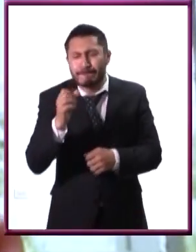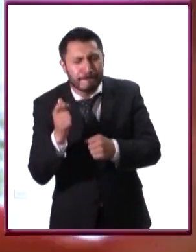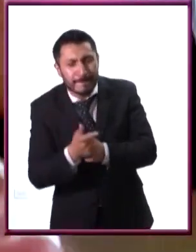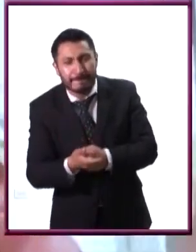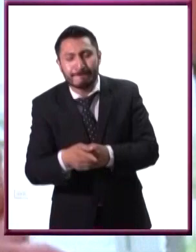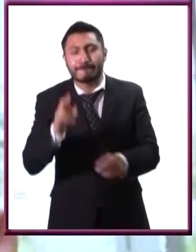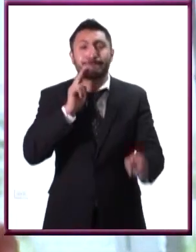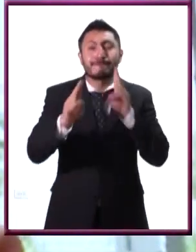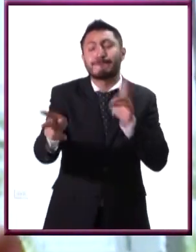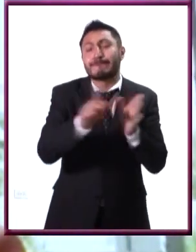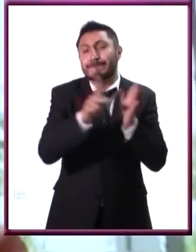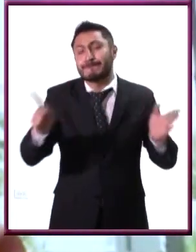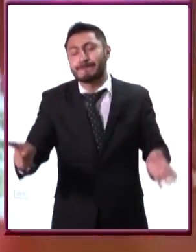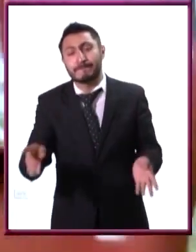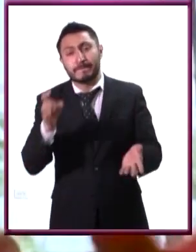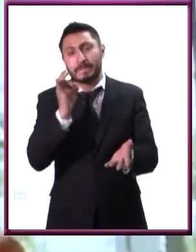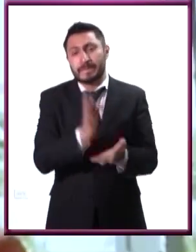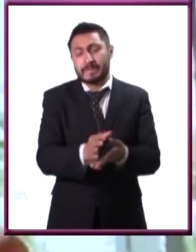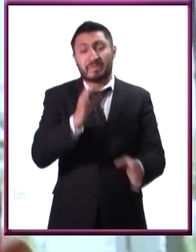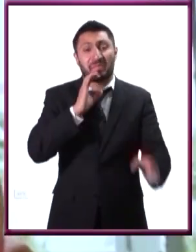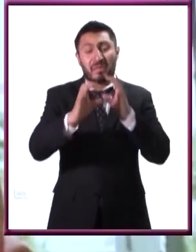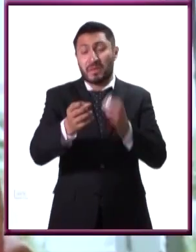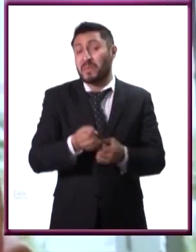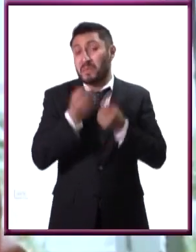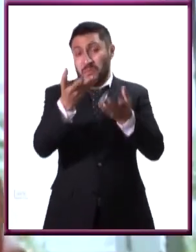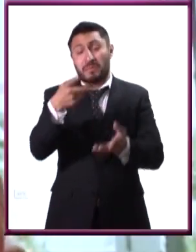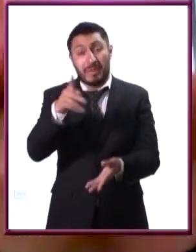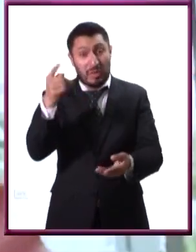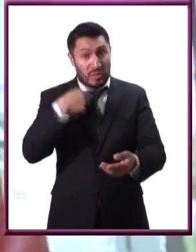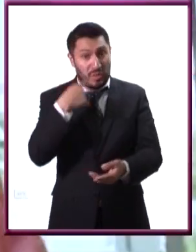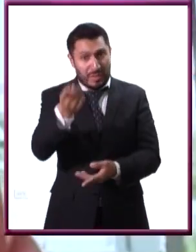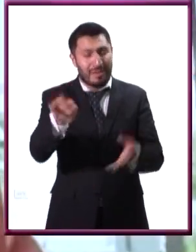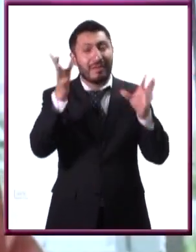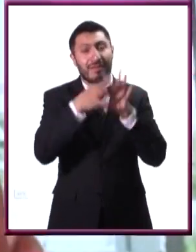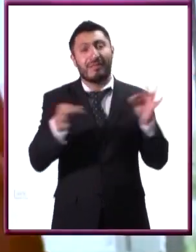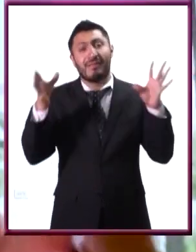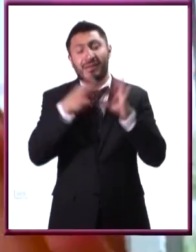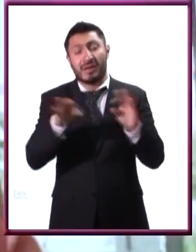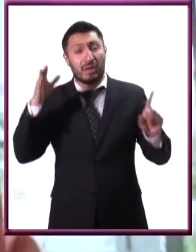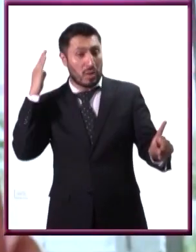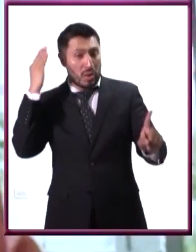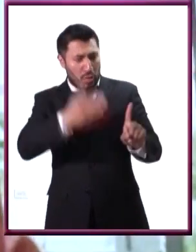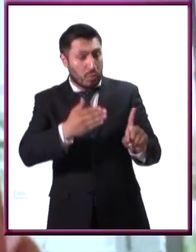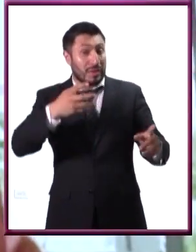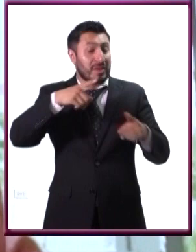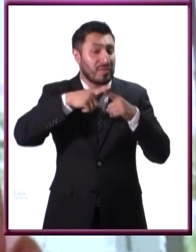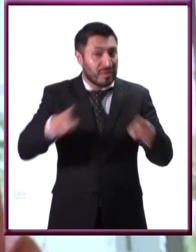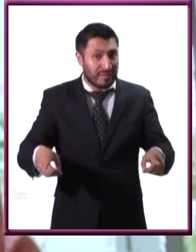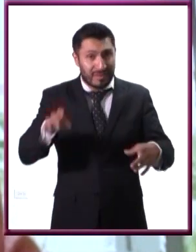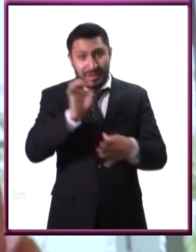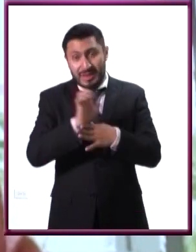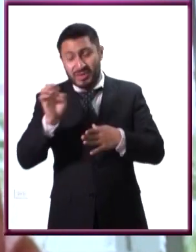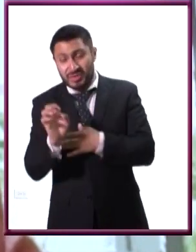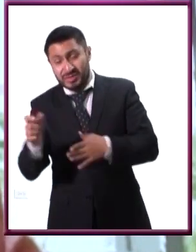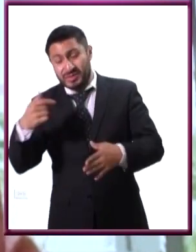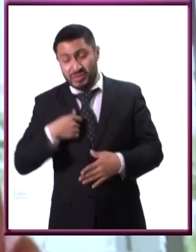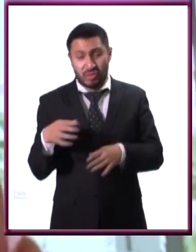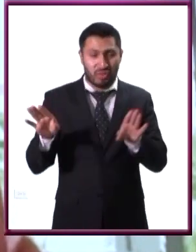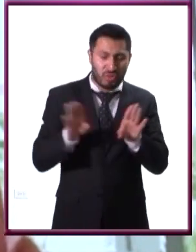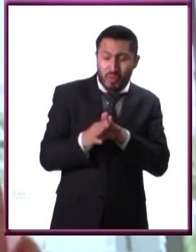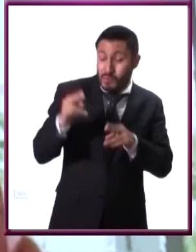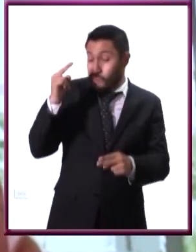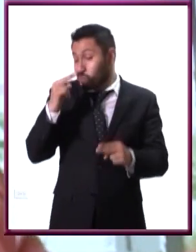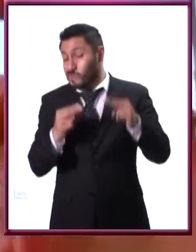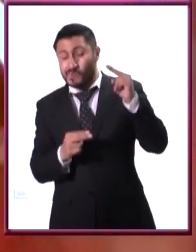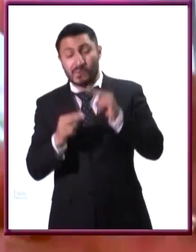noticia del periódico, pues simplemente te la estoy comunicando, pero si yo te la narro desde una intención literaria, voy a buscar que tenga un